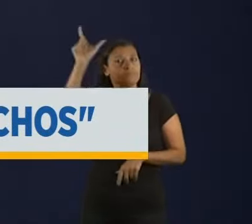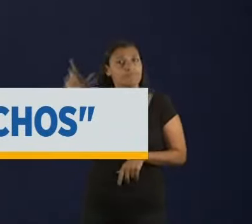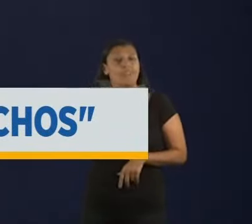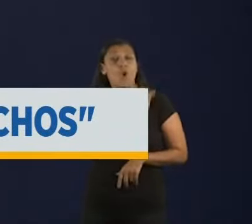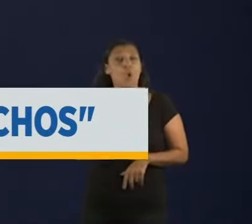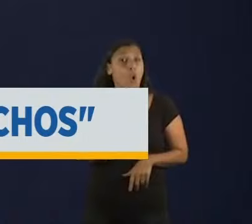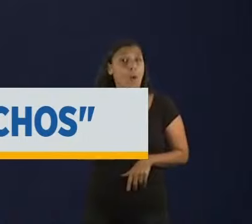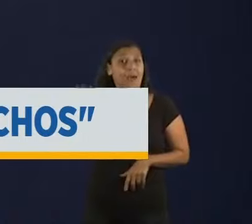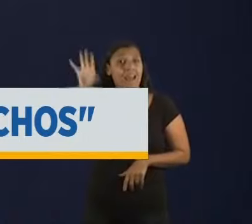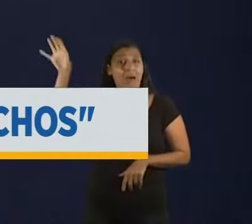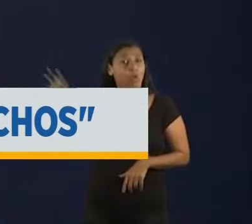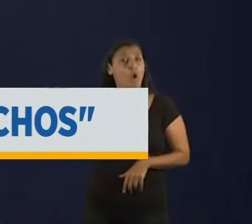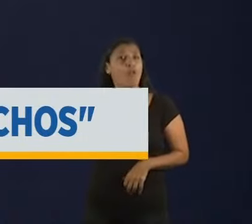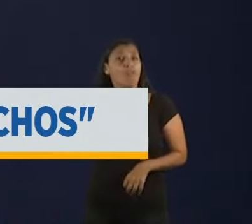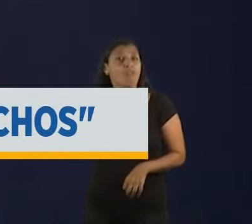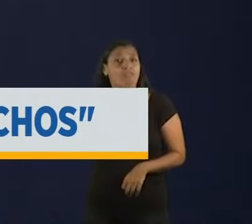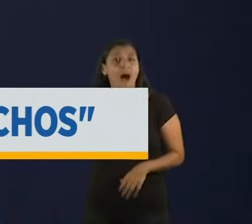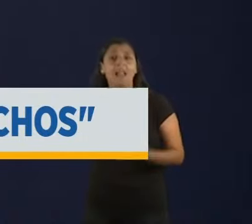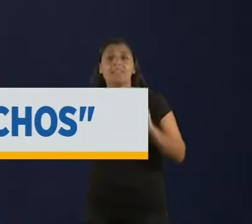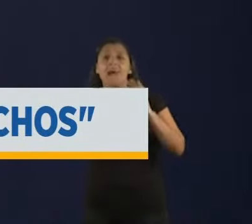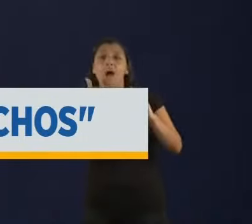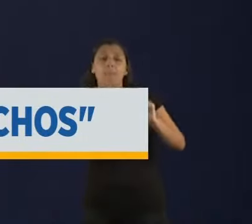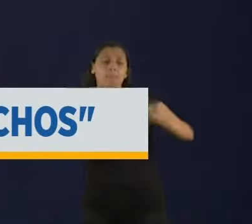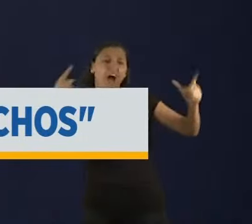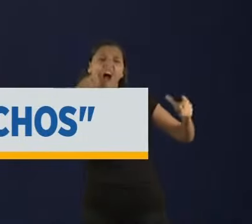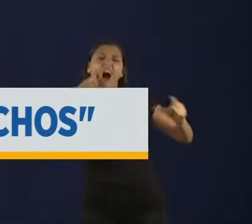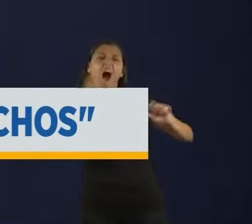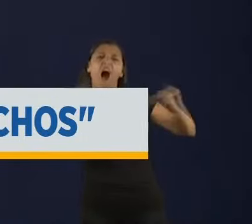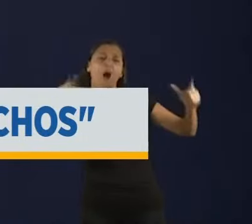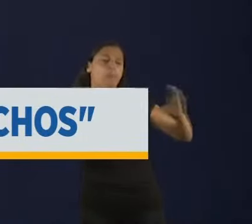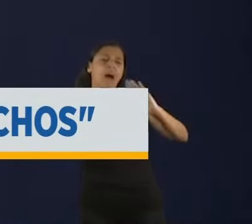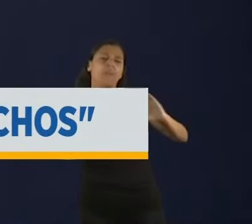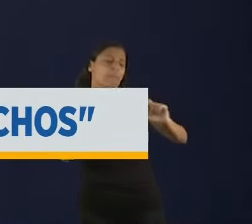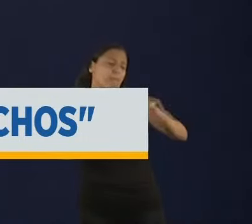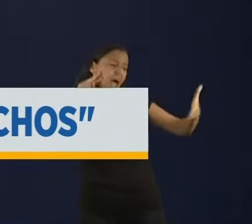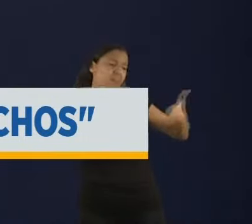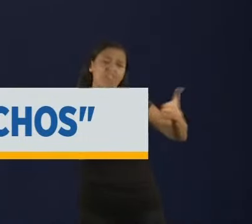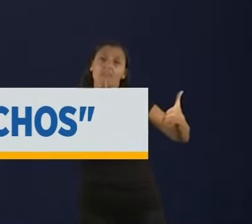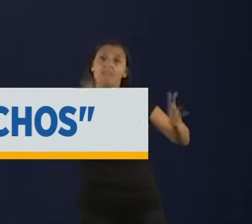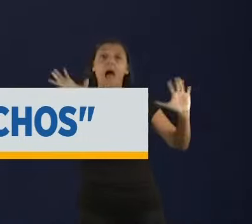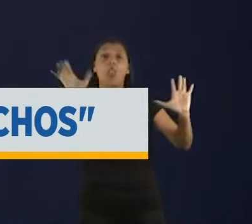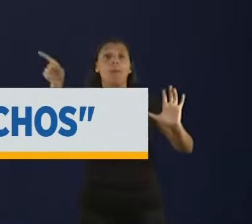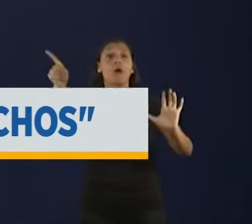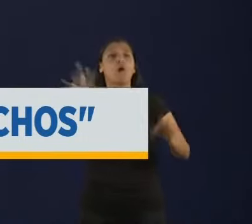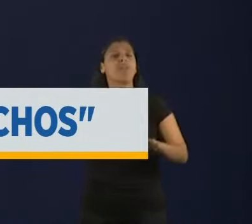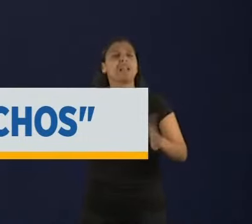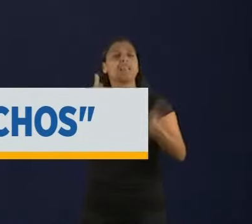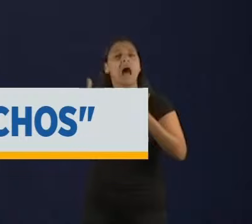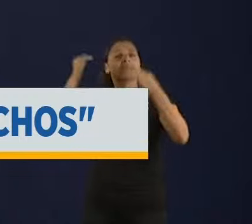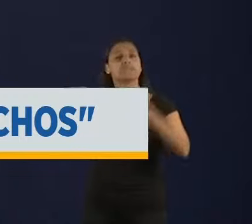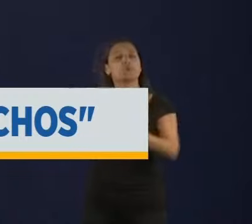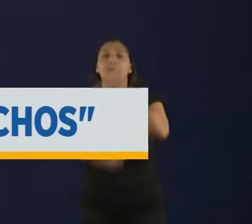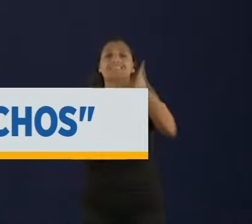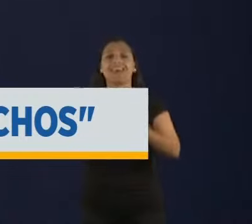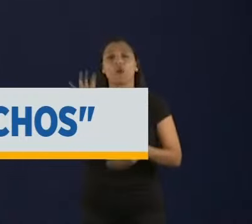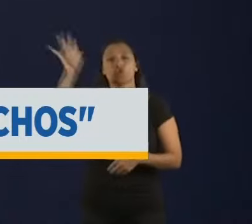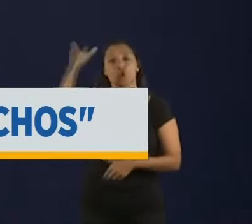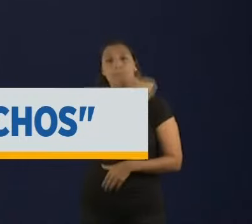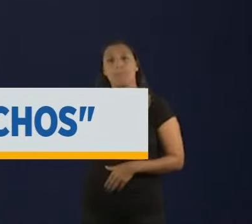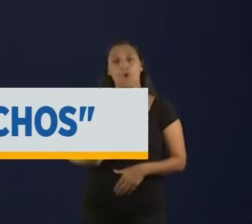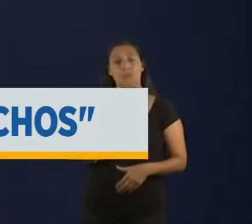de chequear su casilla de mail y o que bueno, no está bien asesorado con gente de experiencia.